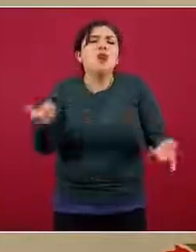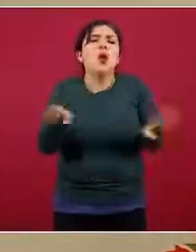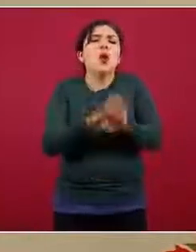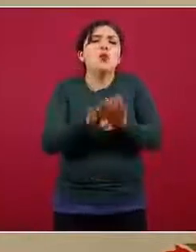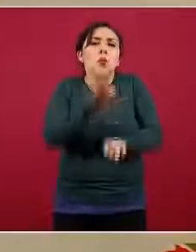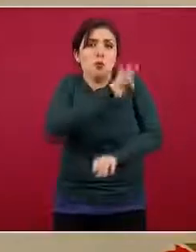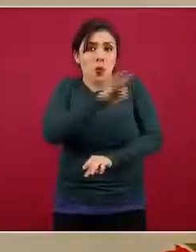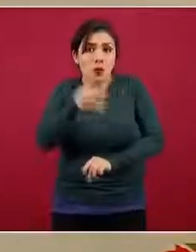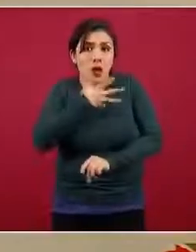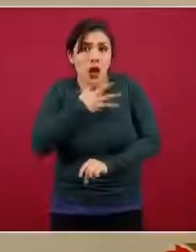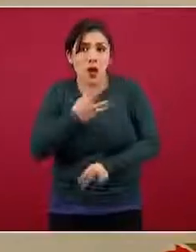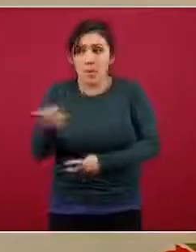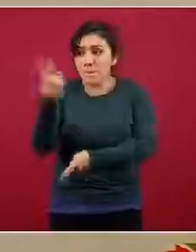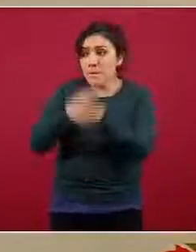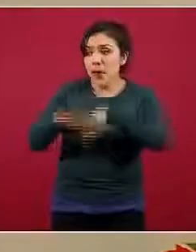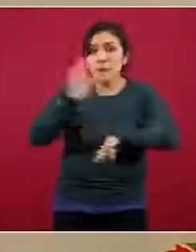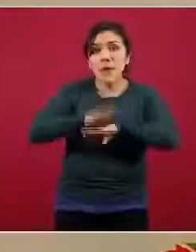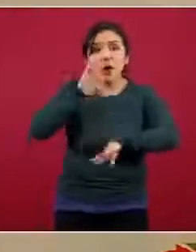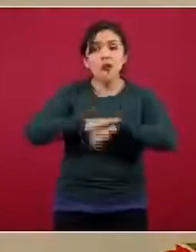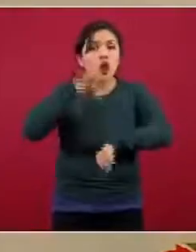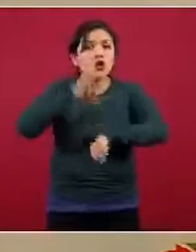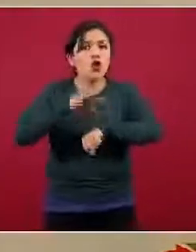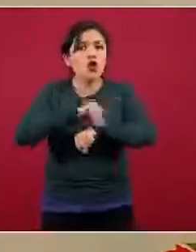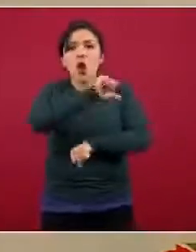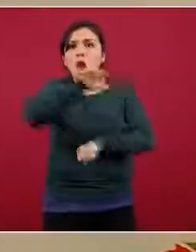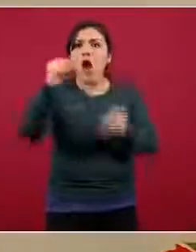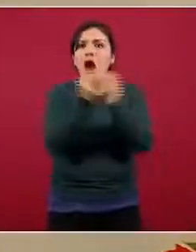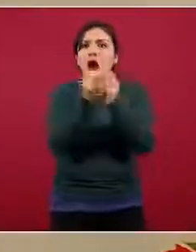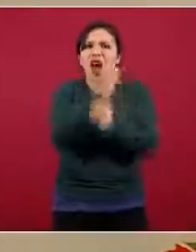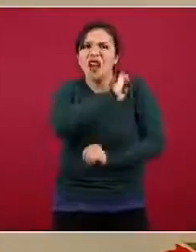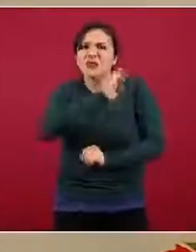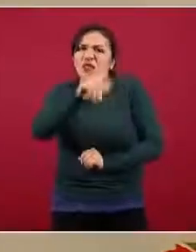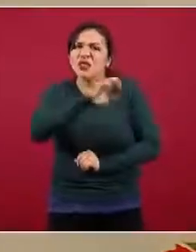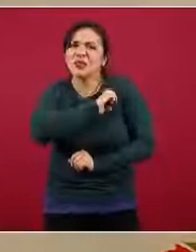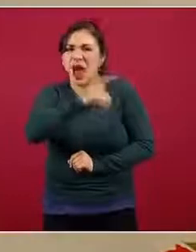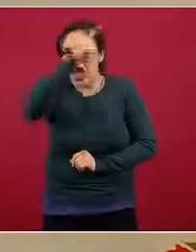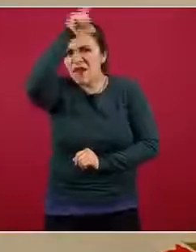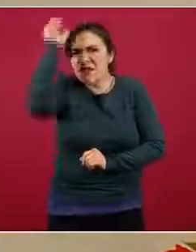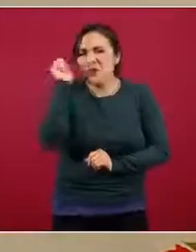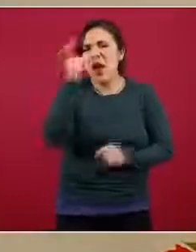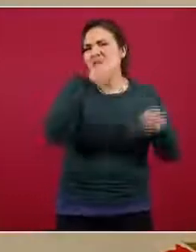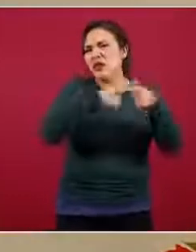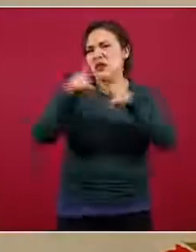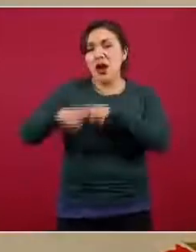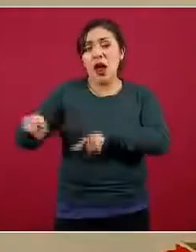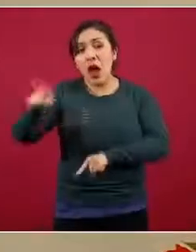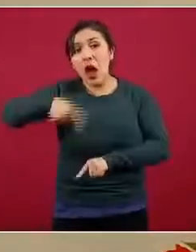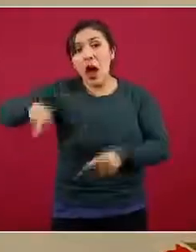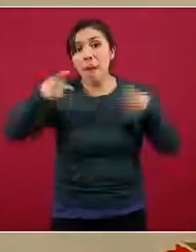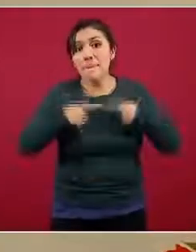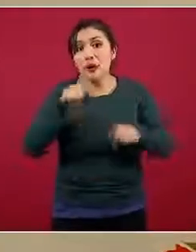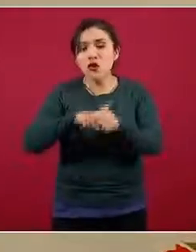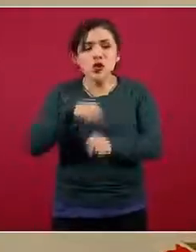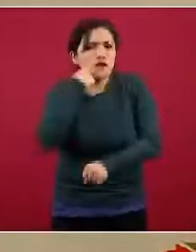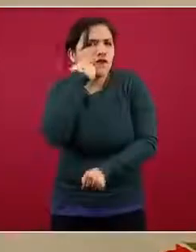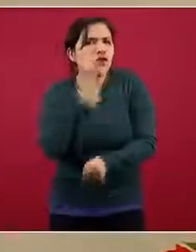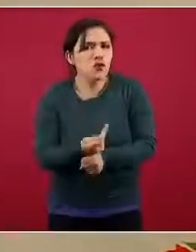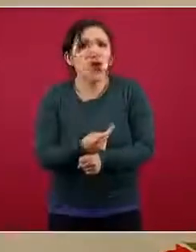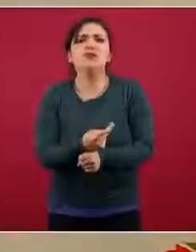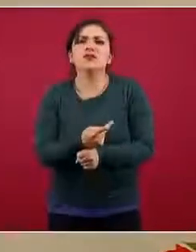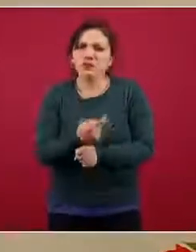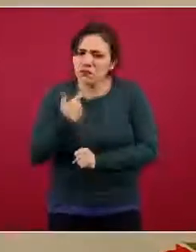poder contar con médicos de diferentes especialidades, médicos generales, enfermeras, enfermeros, que